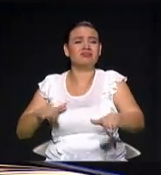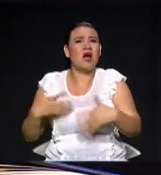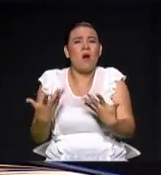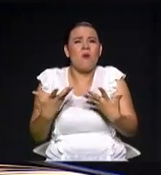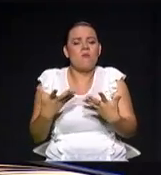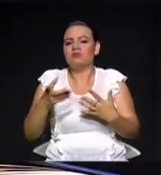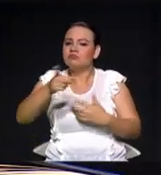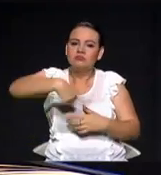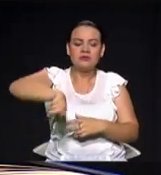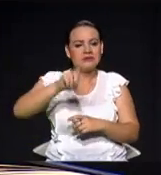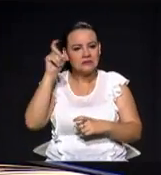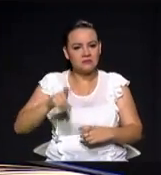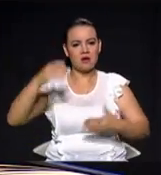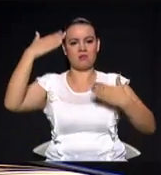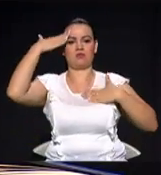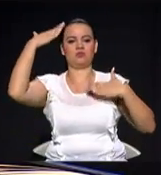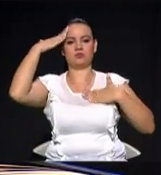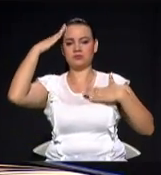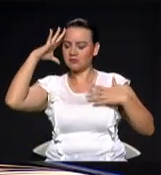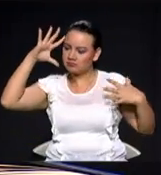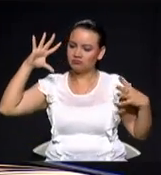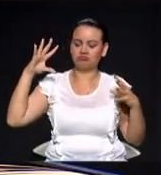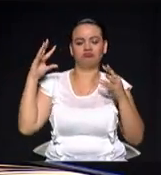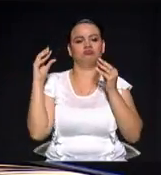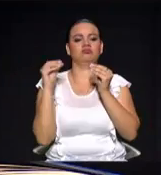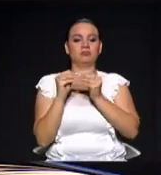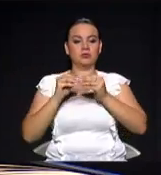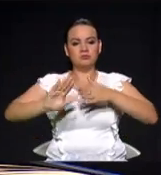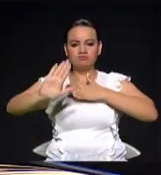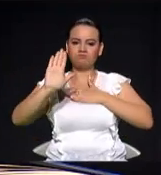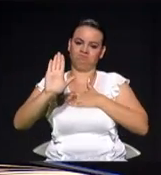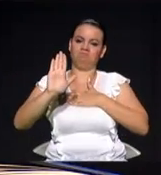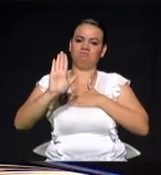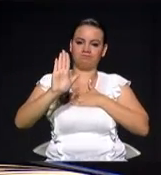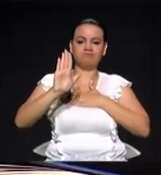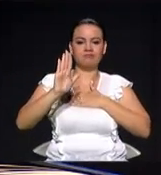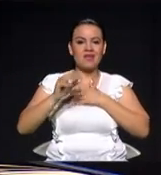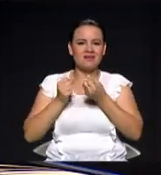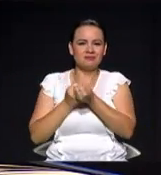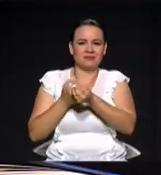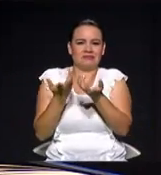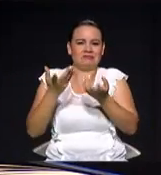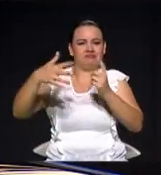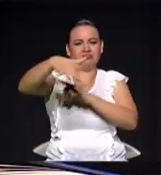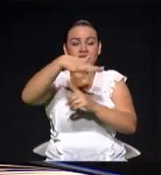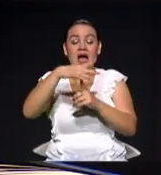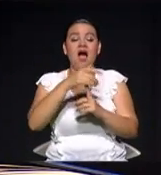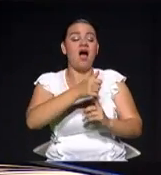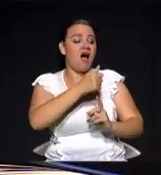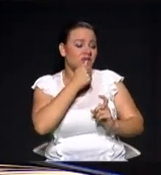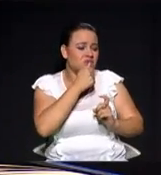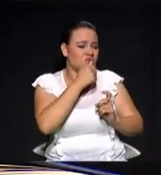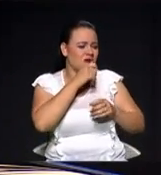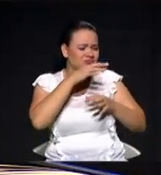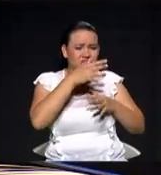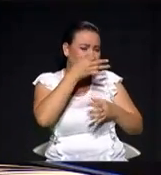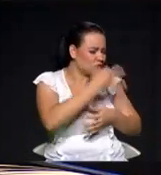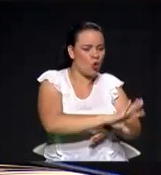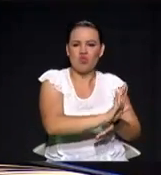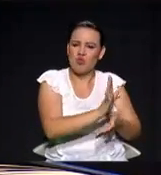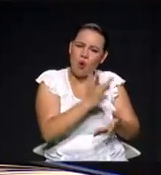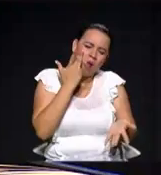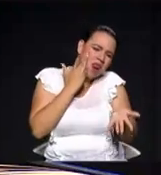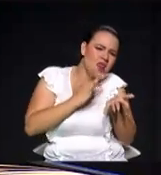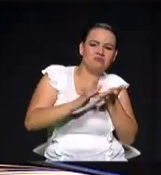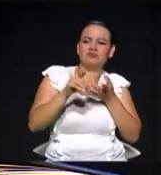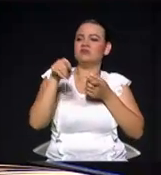nosotros tenemos que comprometernos con el cambio climático estamos actuando con recursos naturales con el agua con la naturaleza tenemos que hacer un enfoque